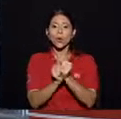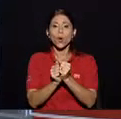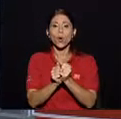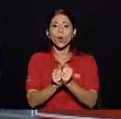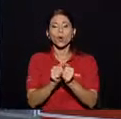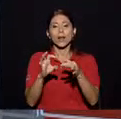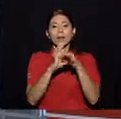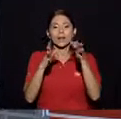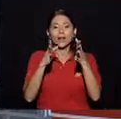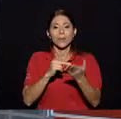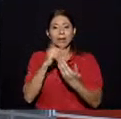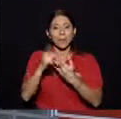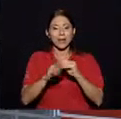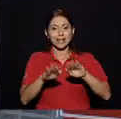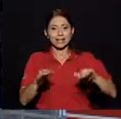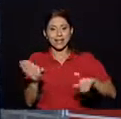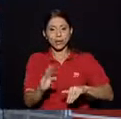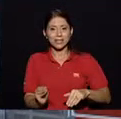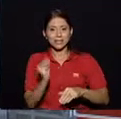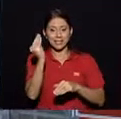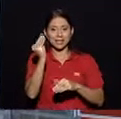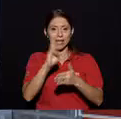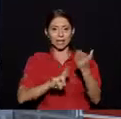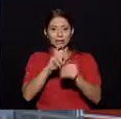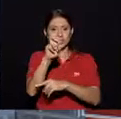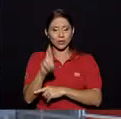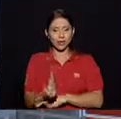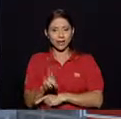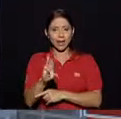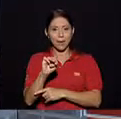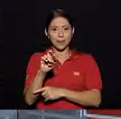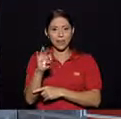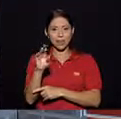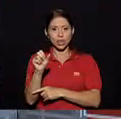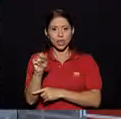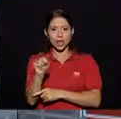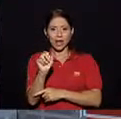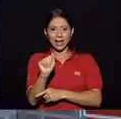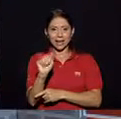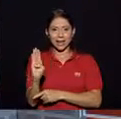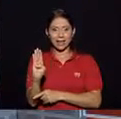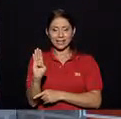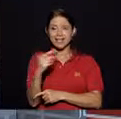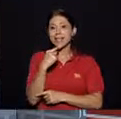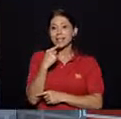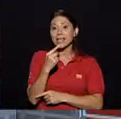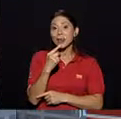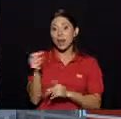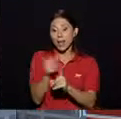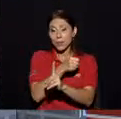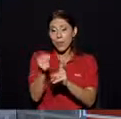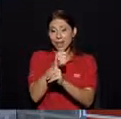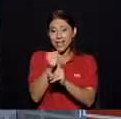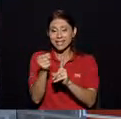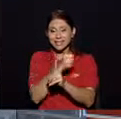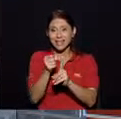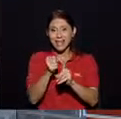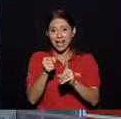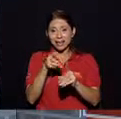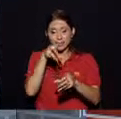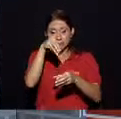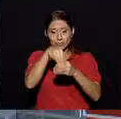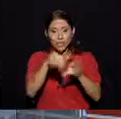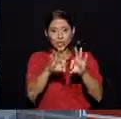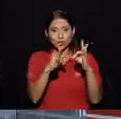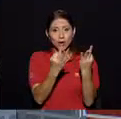adolescencia de la Universidad de Costa Rica, Milton Ariel Brenes, quien explicó que la violencia del entorno repercute directamente en los hogares y en